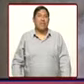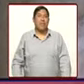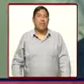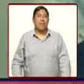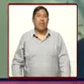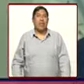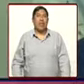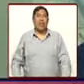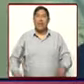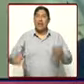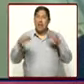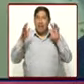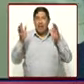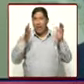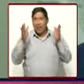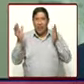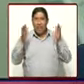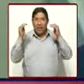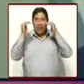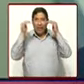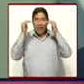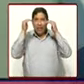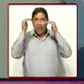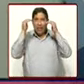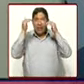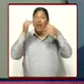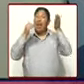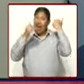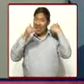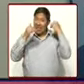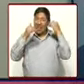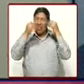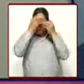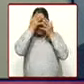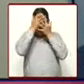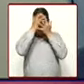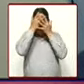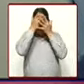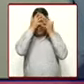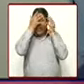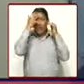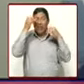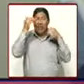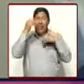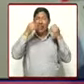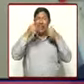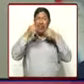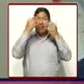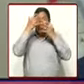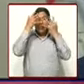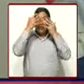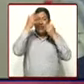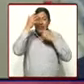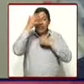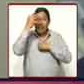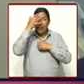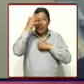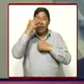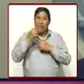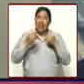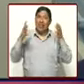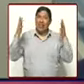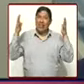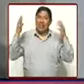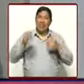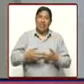Ya igual a los dos. ¿Ya? Sí, este igual que este. Ya mira. Este es el que no miraba